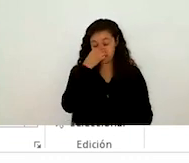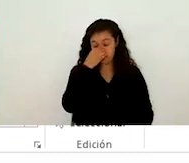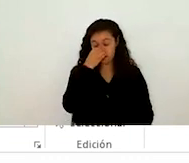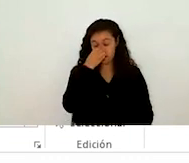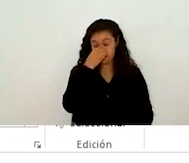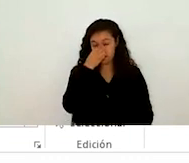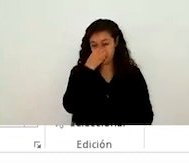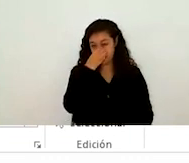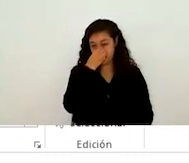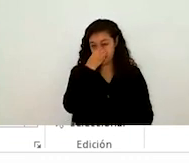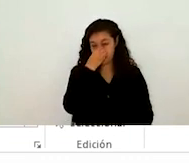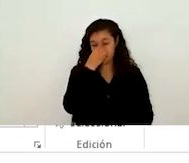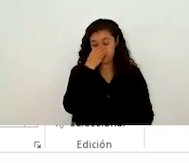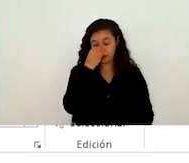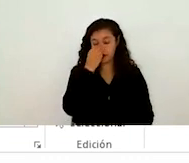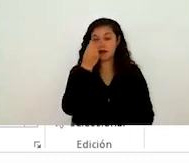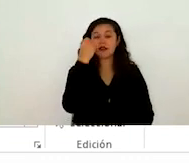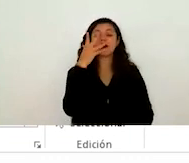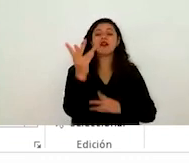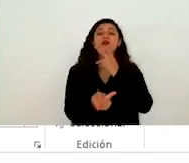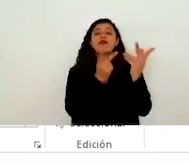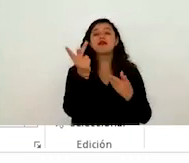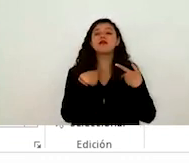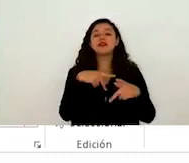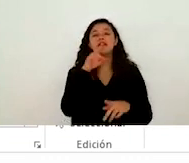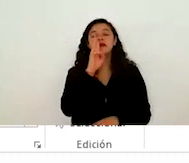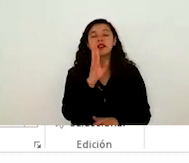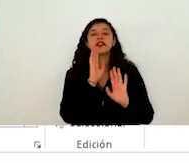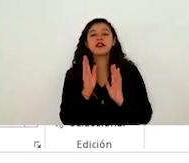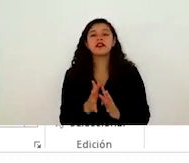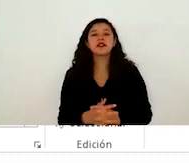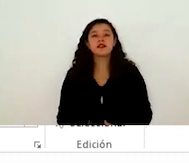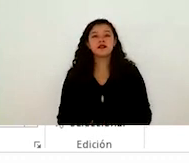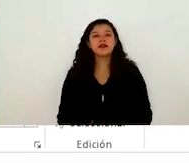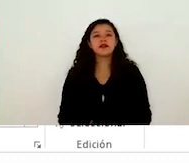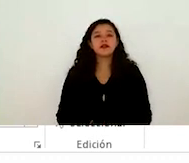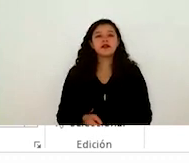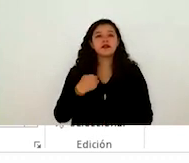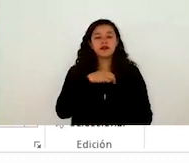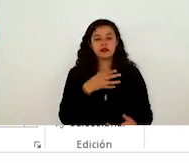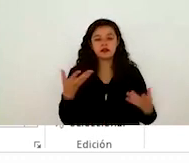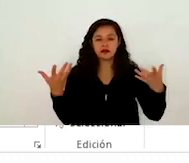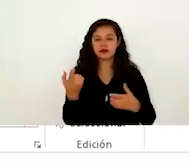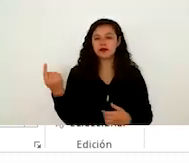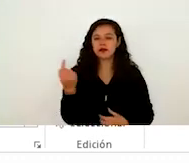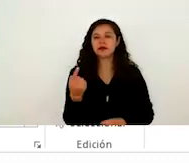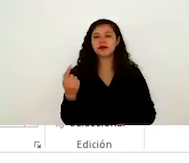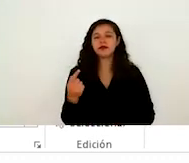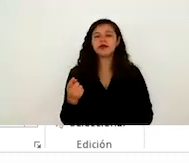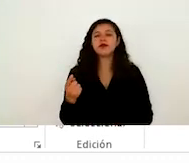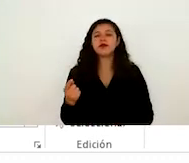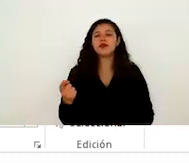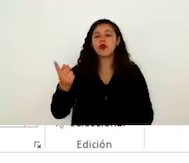5 preguntas y las alcanzamos a ver todos así que vamos a ser chicos ustedes van a marcar o van a